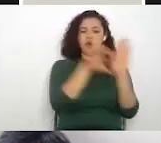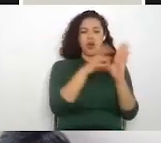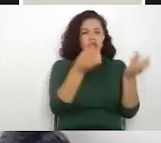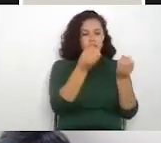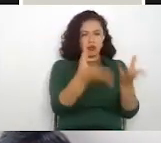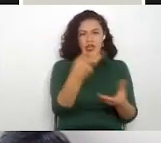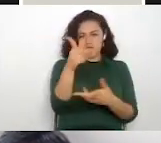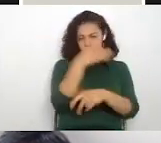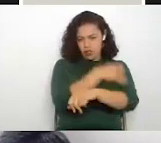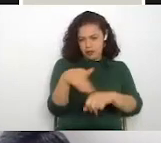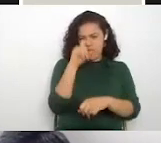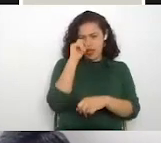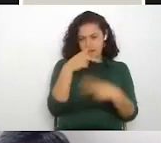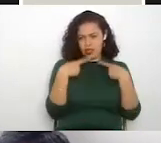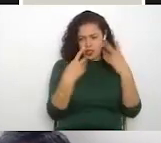familiares.